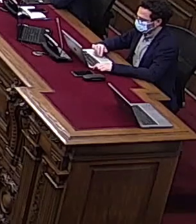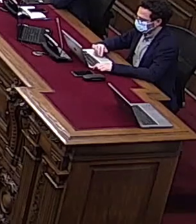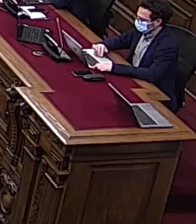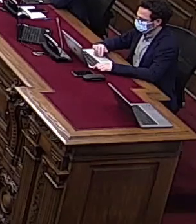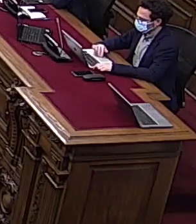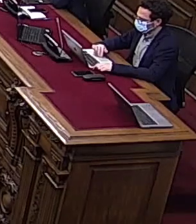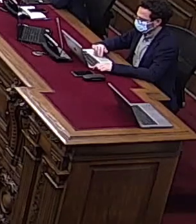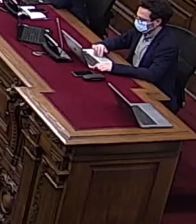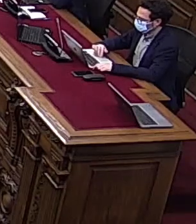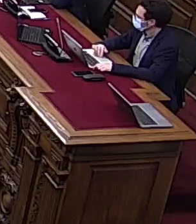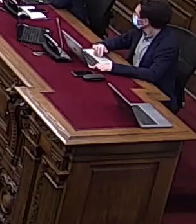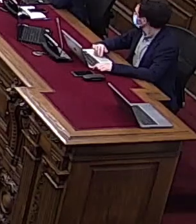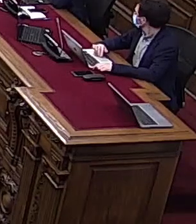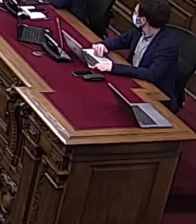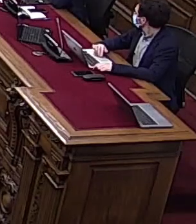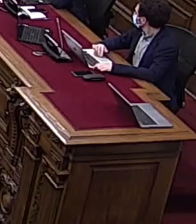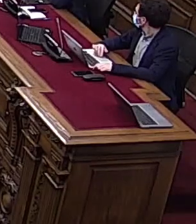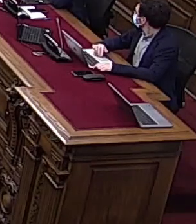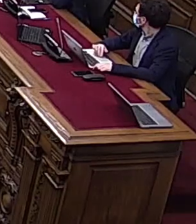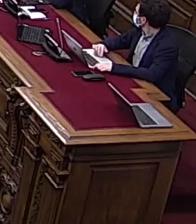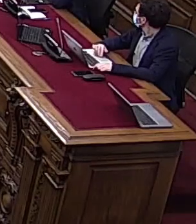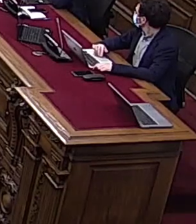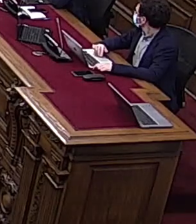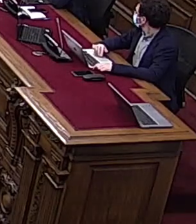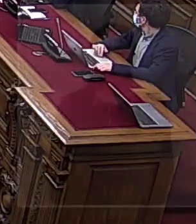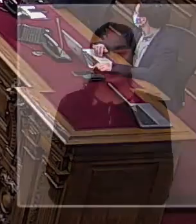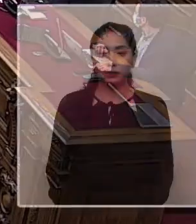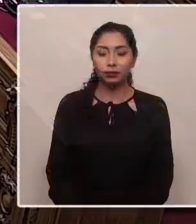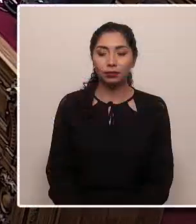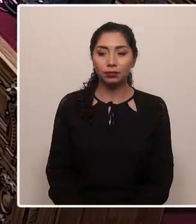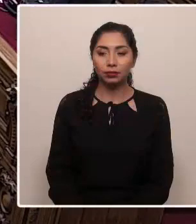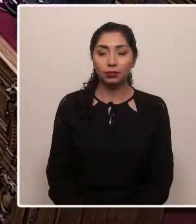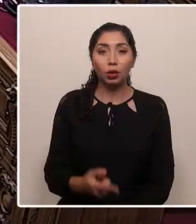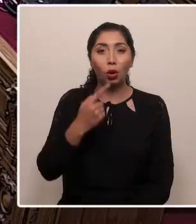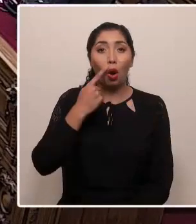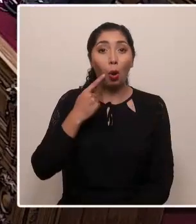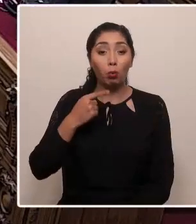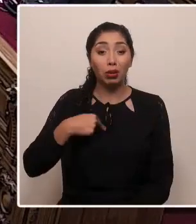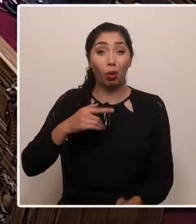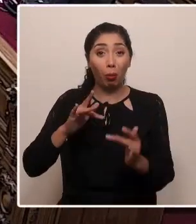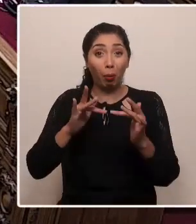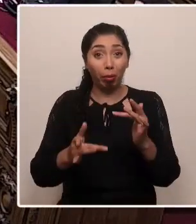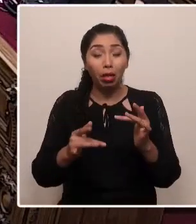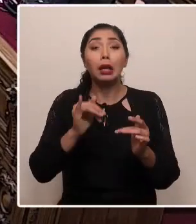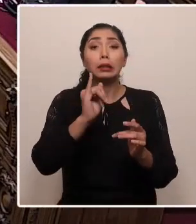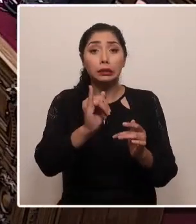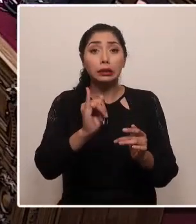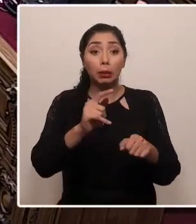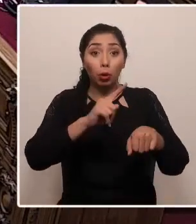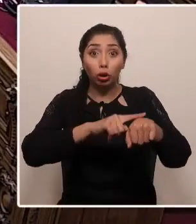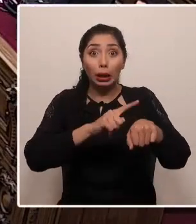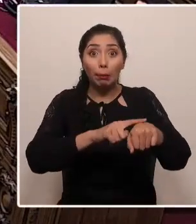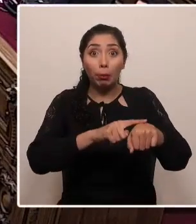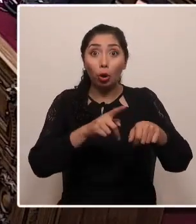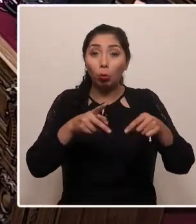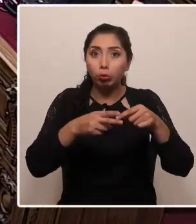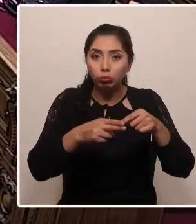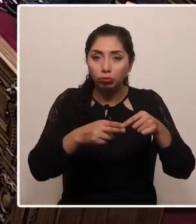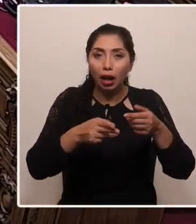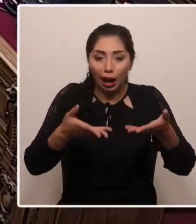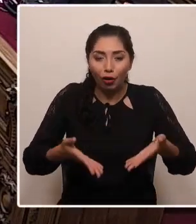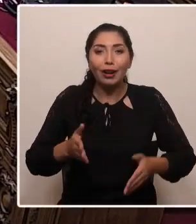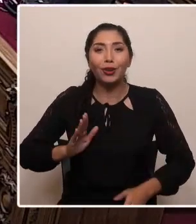Ignoro si se cortó mi comunicación, señor secretario. Sí, se detuvo en un minuto, pero el tiempo no le ha corrido, está suspendido, así que puede